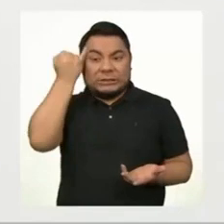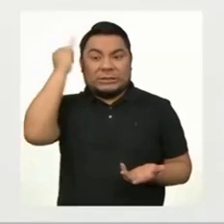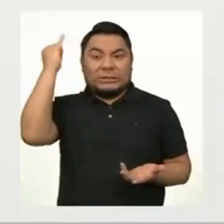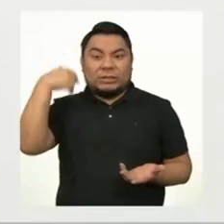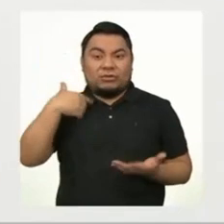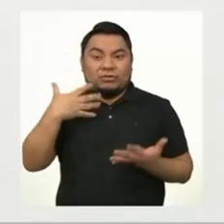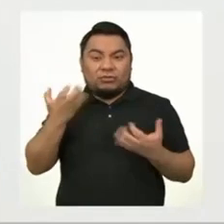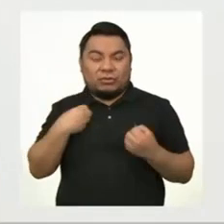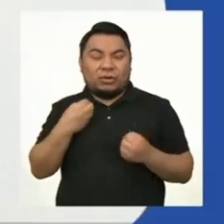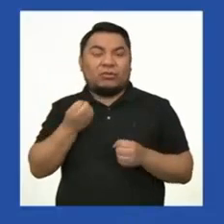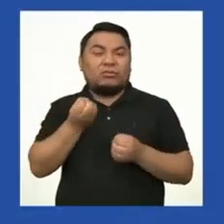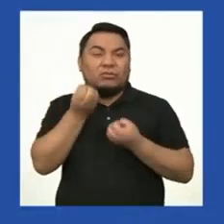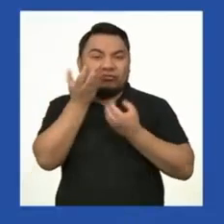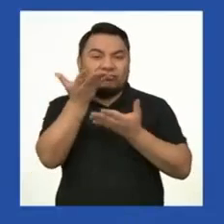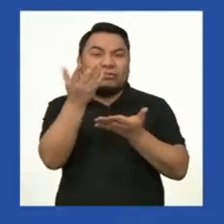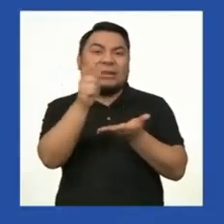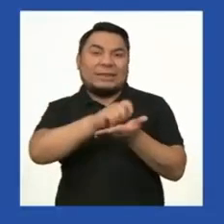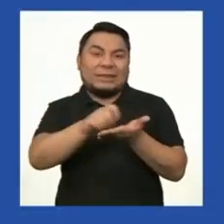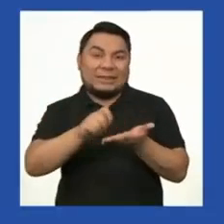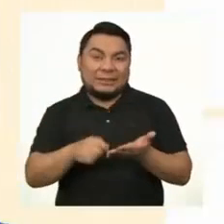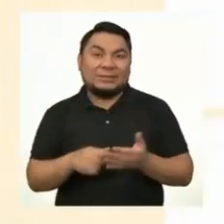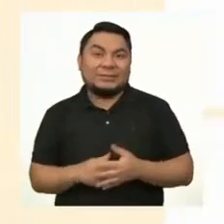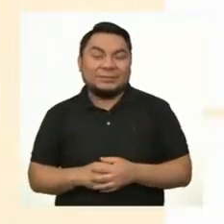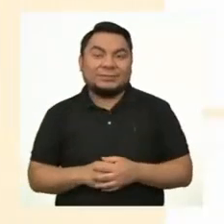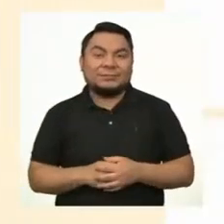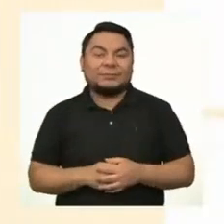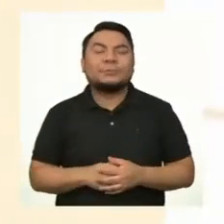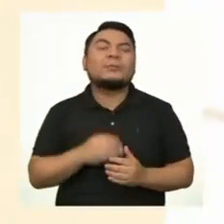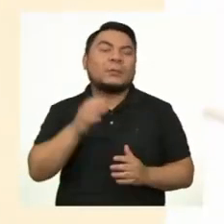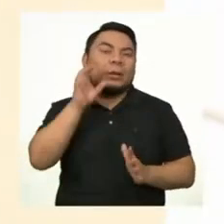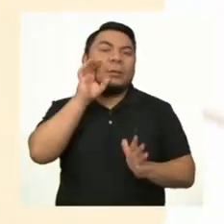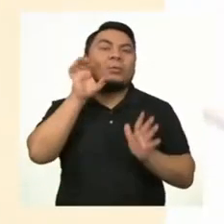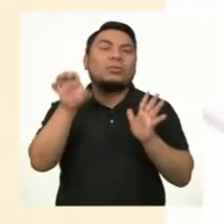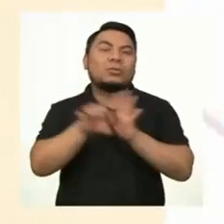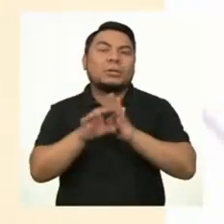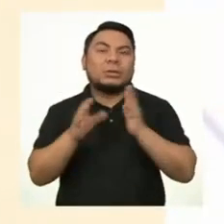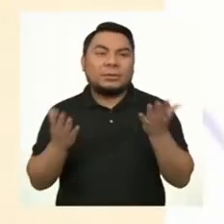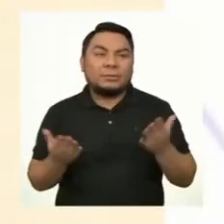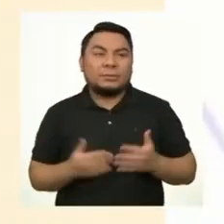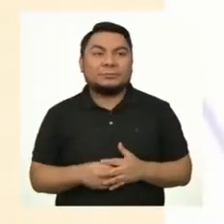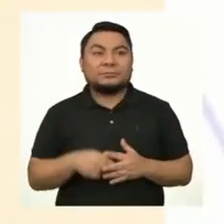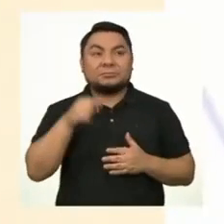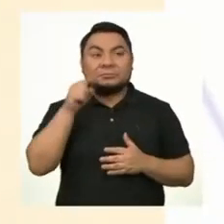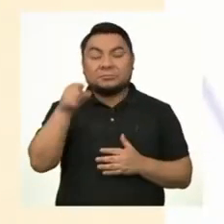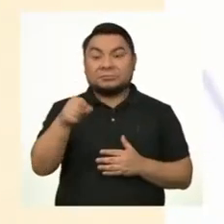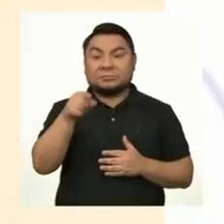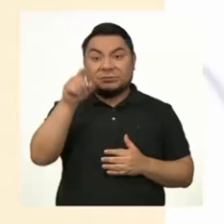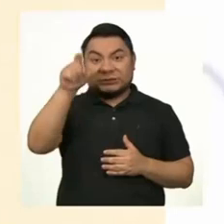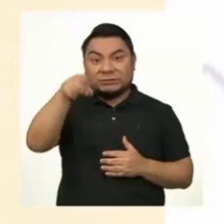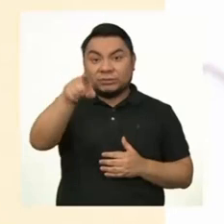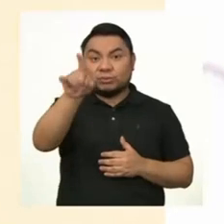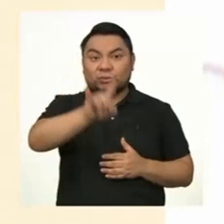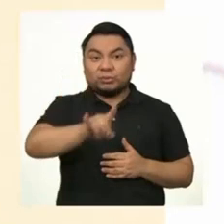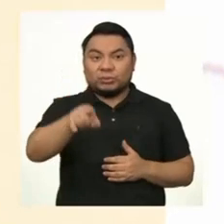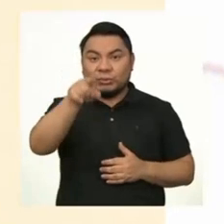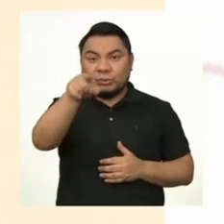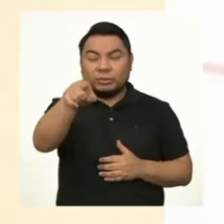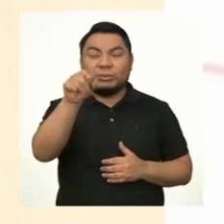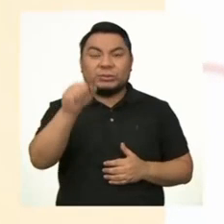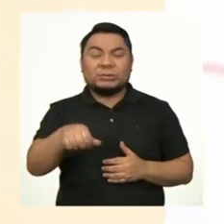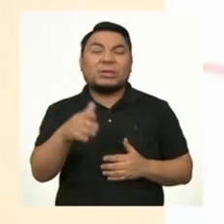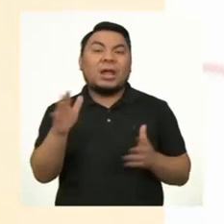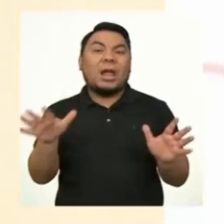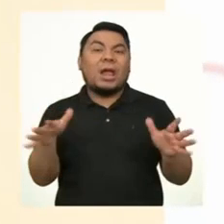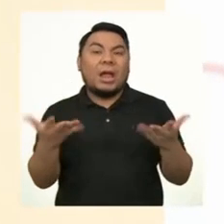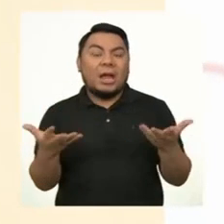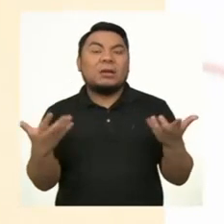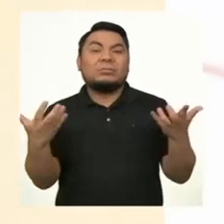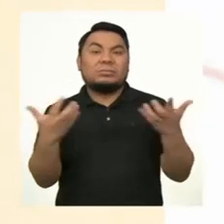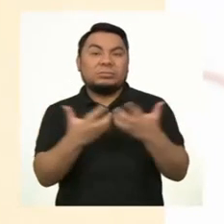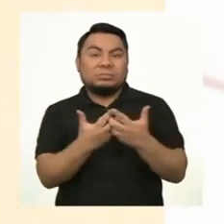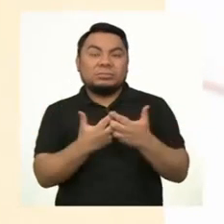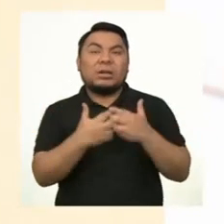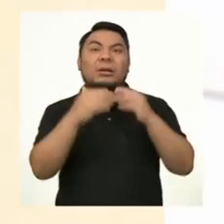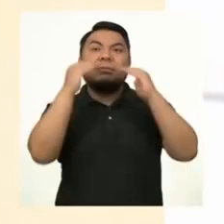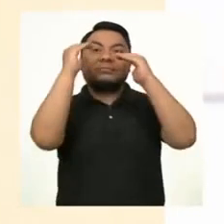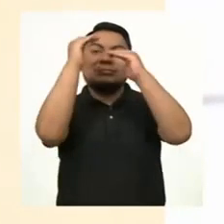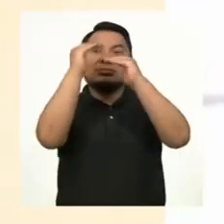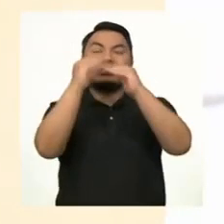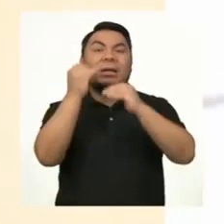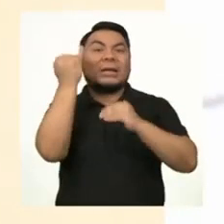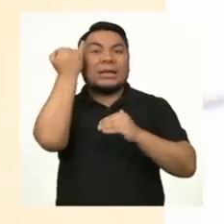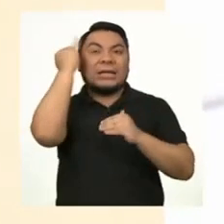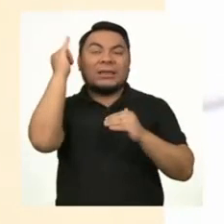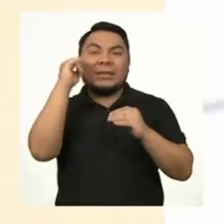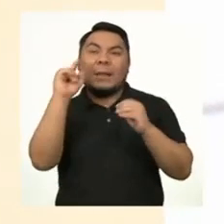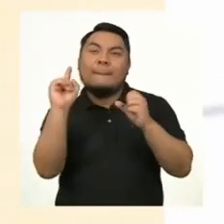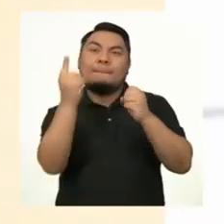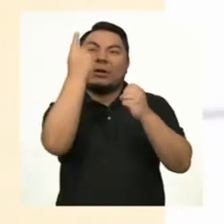que componen el texto. Por ejemplo, este es el que deben usar si hay una relación jerárquica entre las